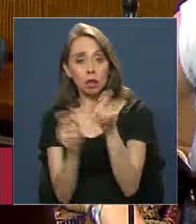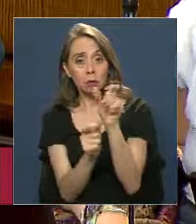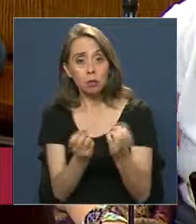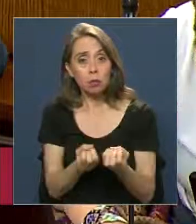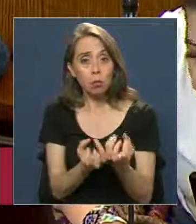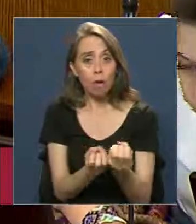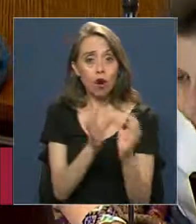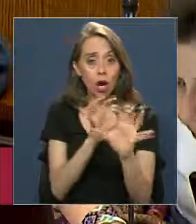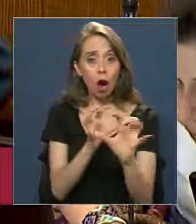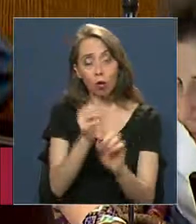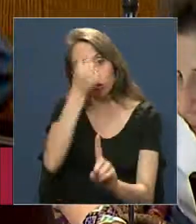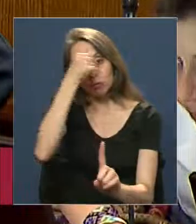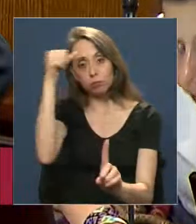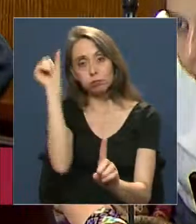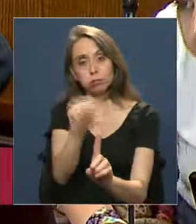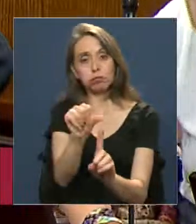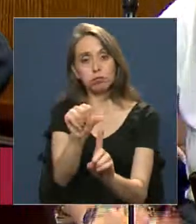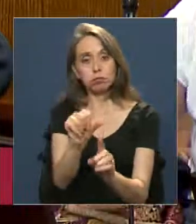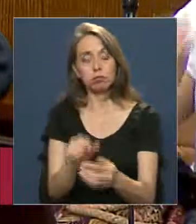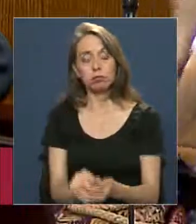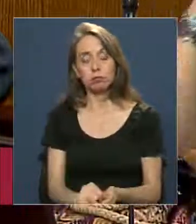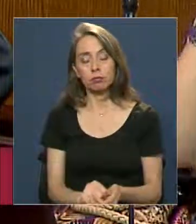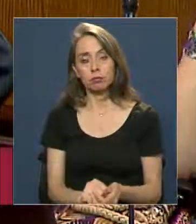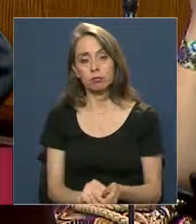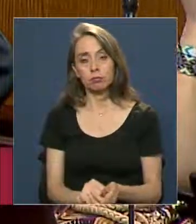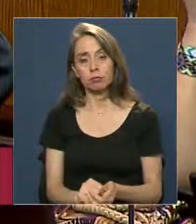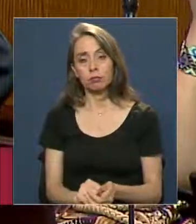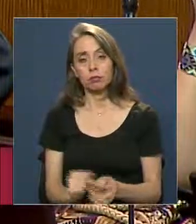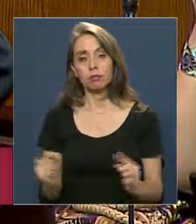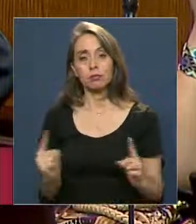tipo. Y quiero muy brevemente, señor presidente,